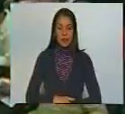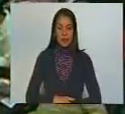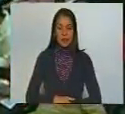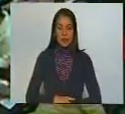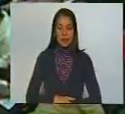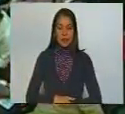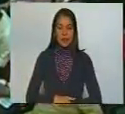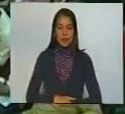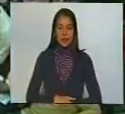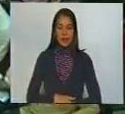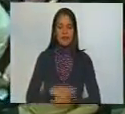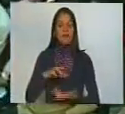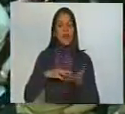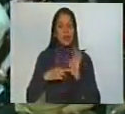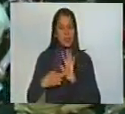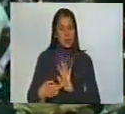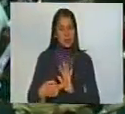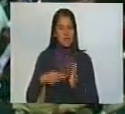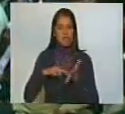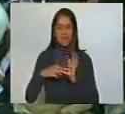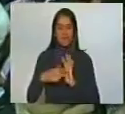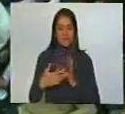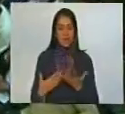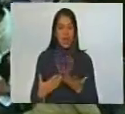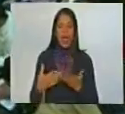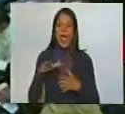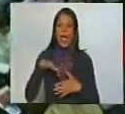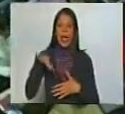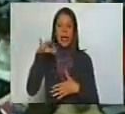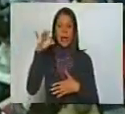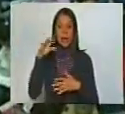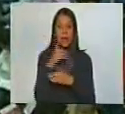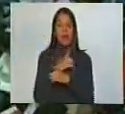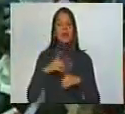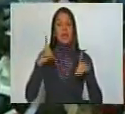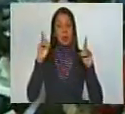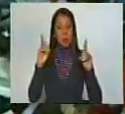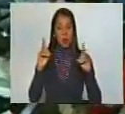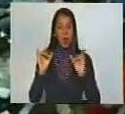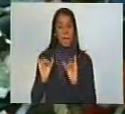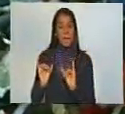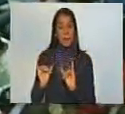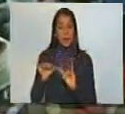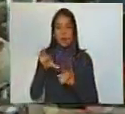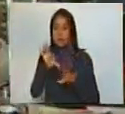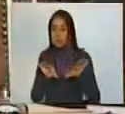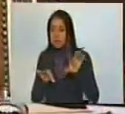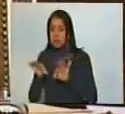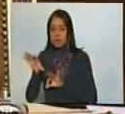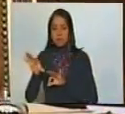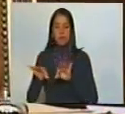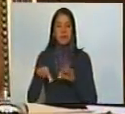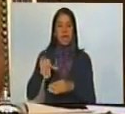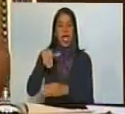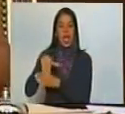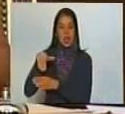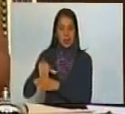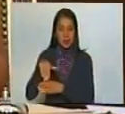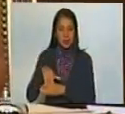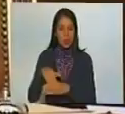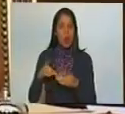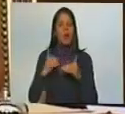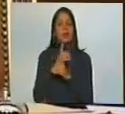Y representa también y expresa el espíritu democrático de cómo fueron electos estos muchachos,